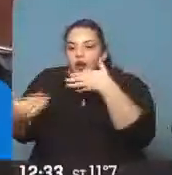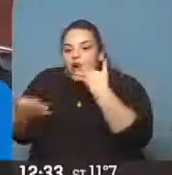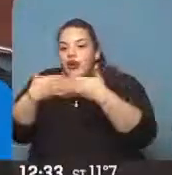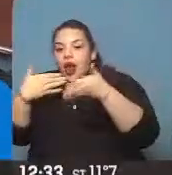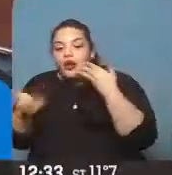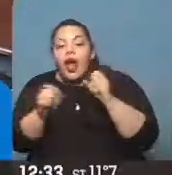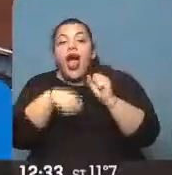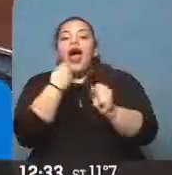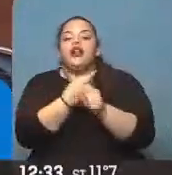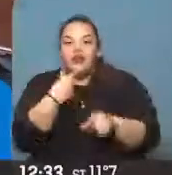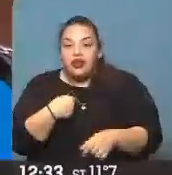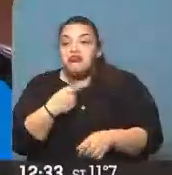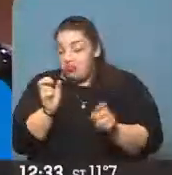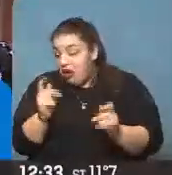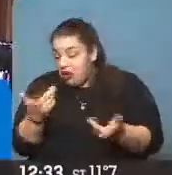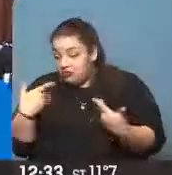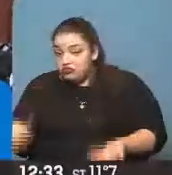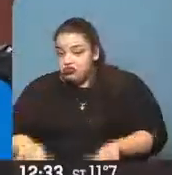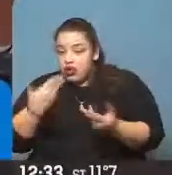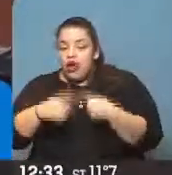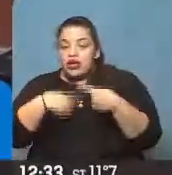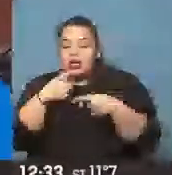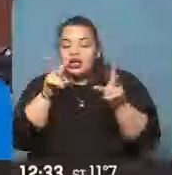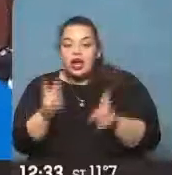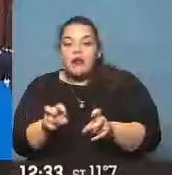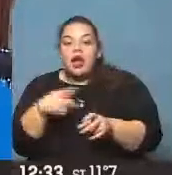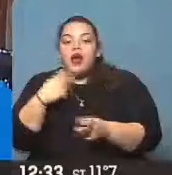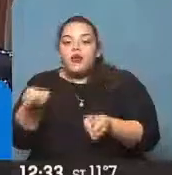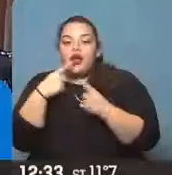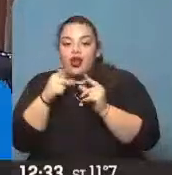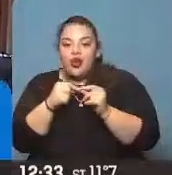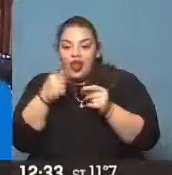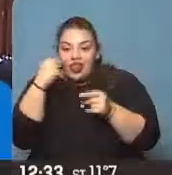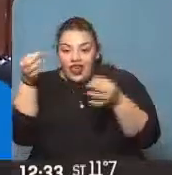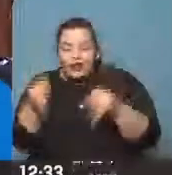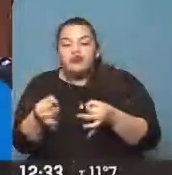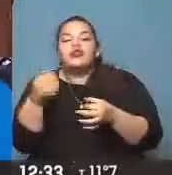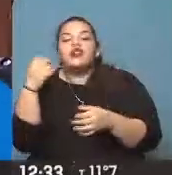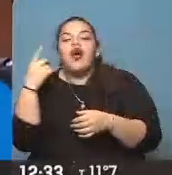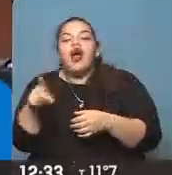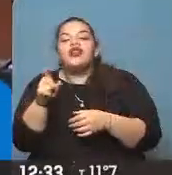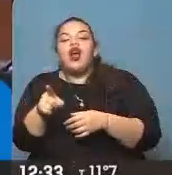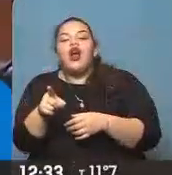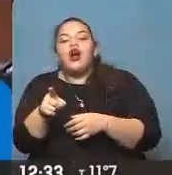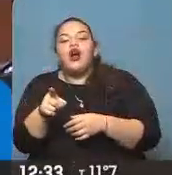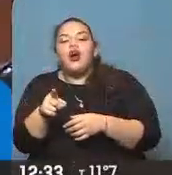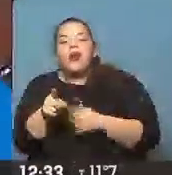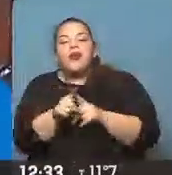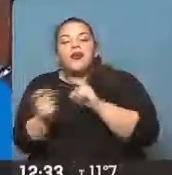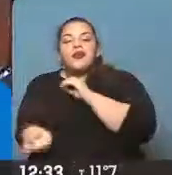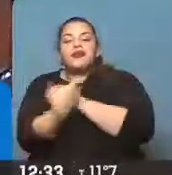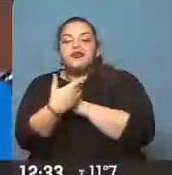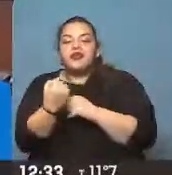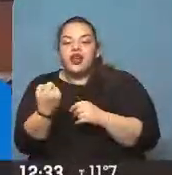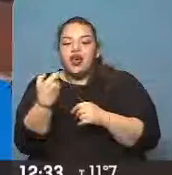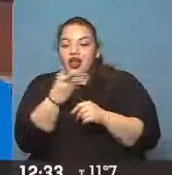hasta que me dijeron bueno dale avanza con el tema me pasaron el número el día clave de esto fue cuando me recibí cuando calza